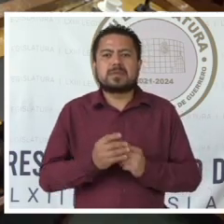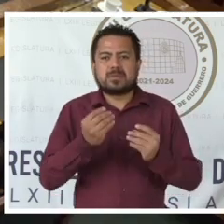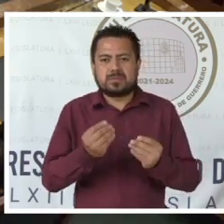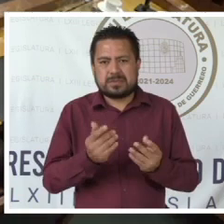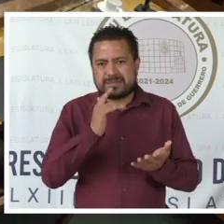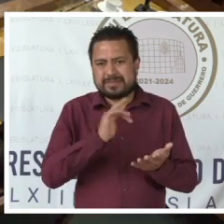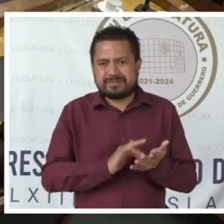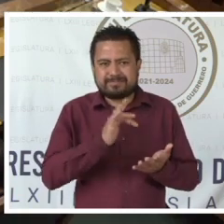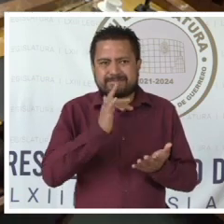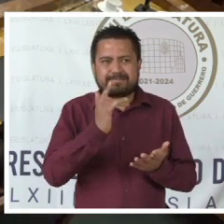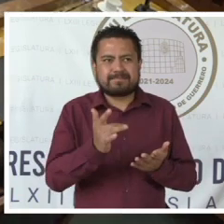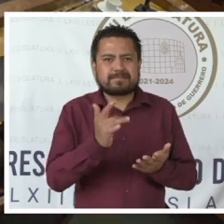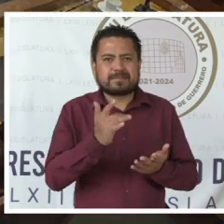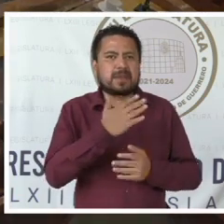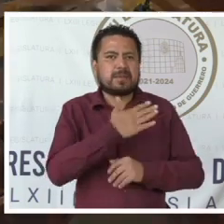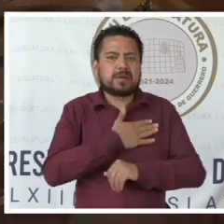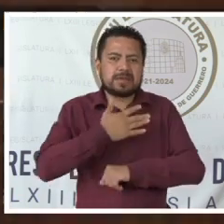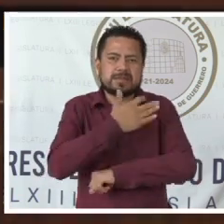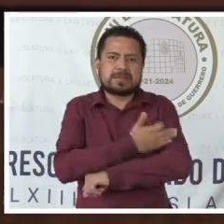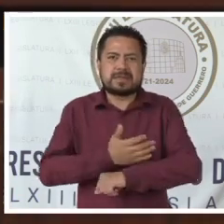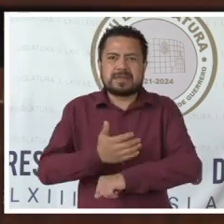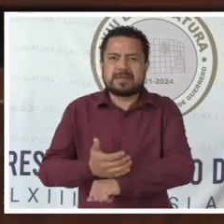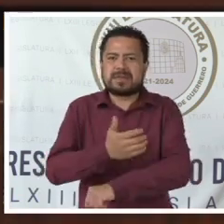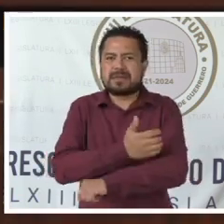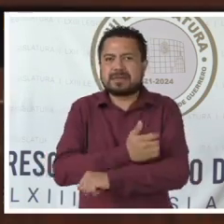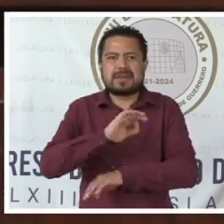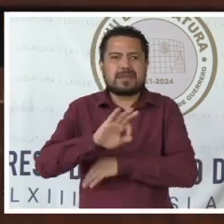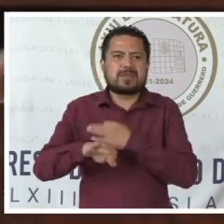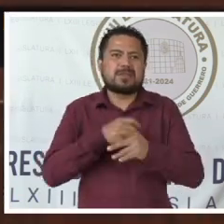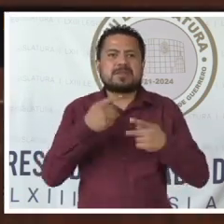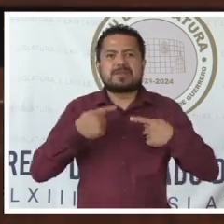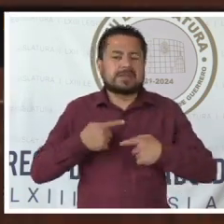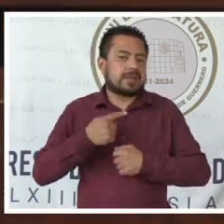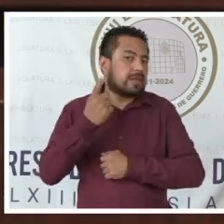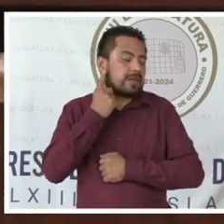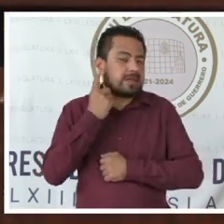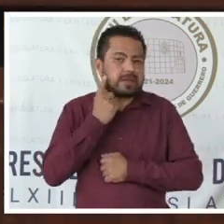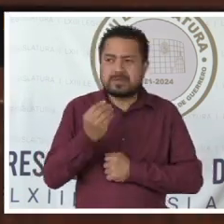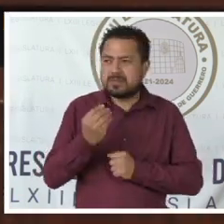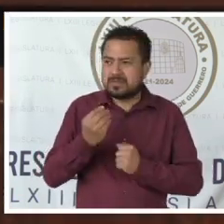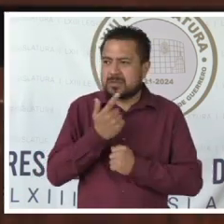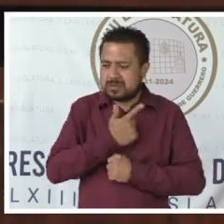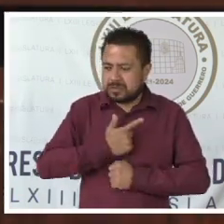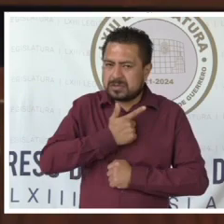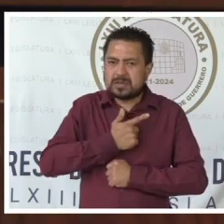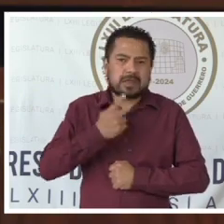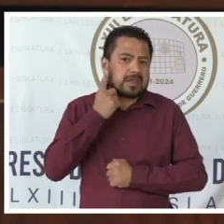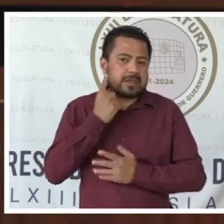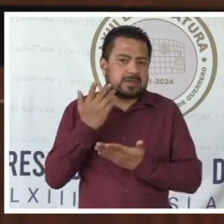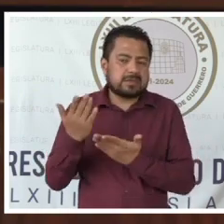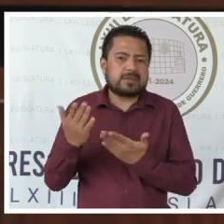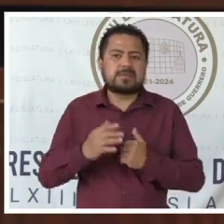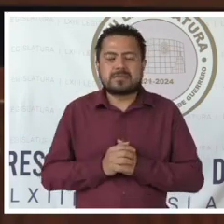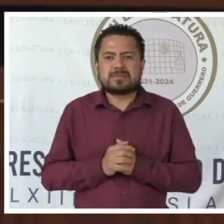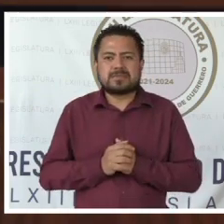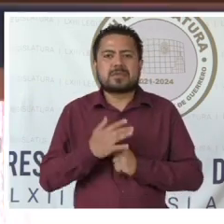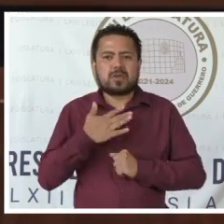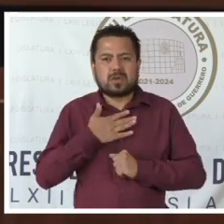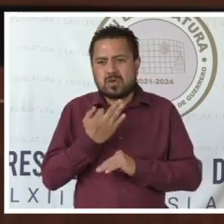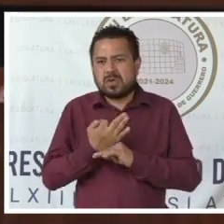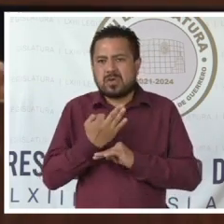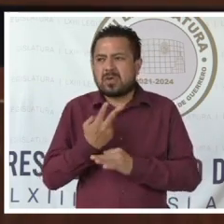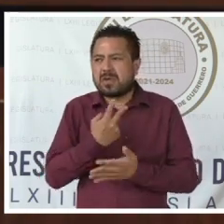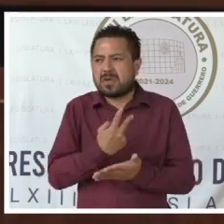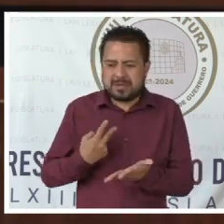Muchas gracias. Muy buenas tardes, compañeras y compañeros diputados. Con su venia, diputada presidenta, subo